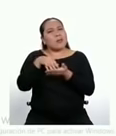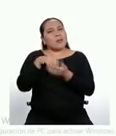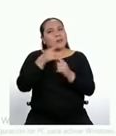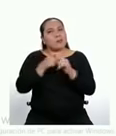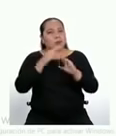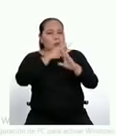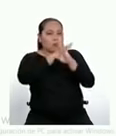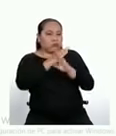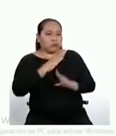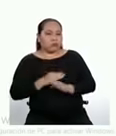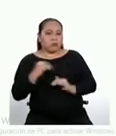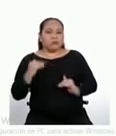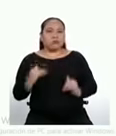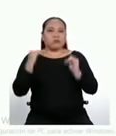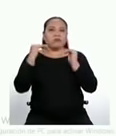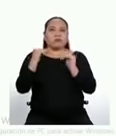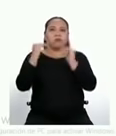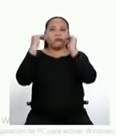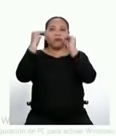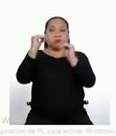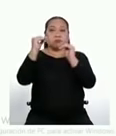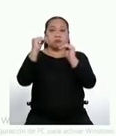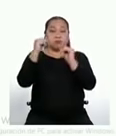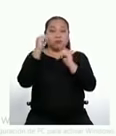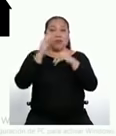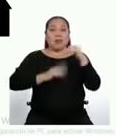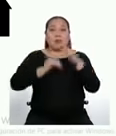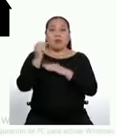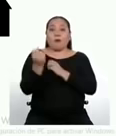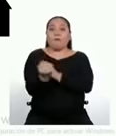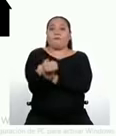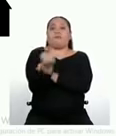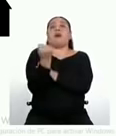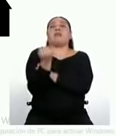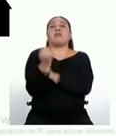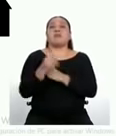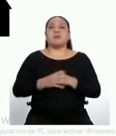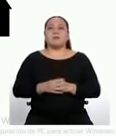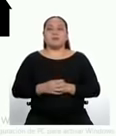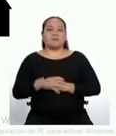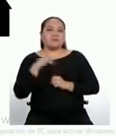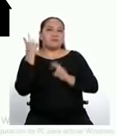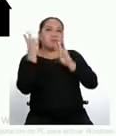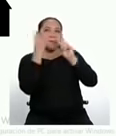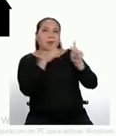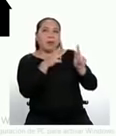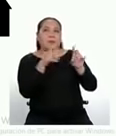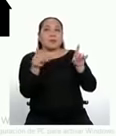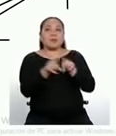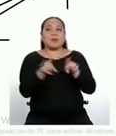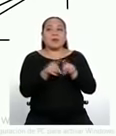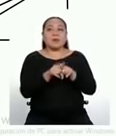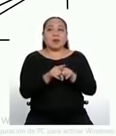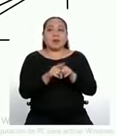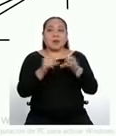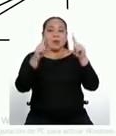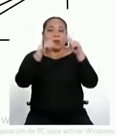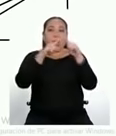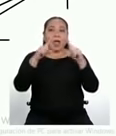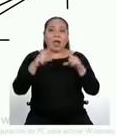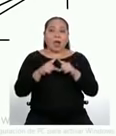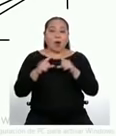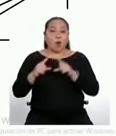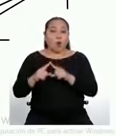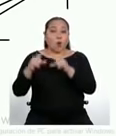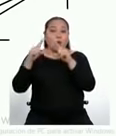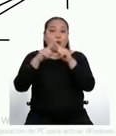consolidar distintos niveles de pisos con una estructura sumamente rígida. Por ejemplo, vemos acá que también hay una disposición triangular,